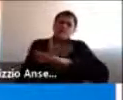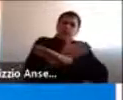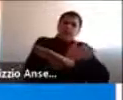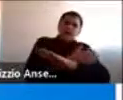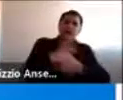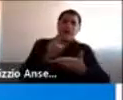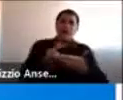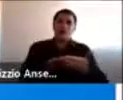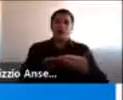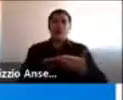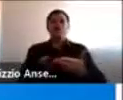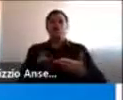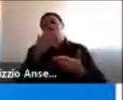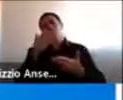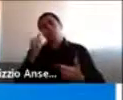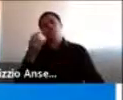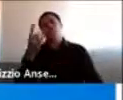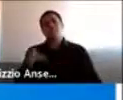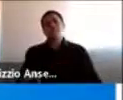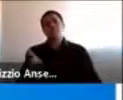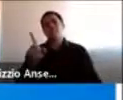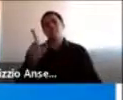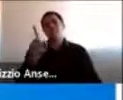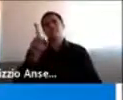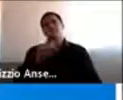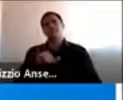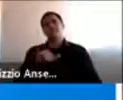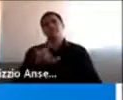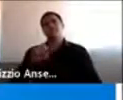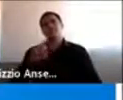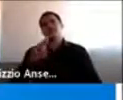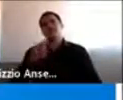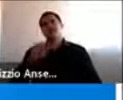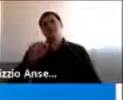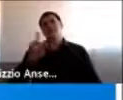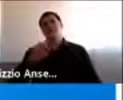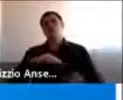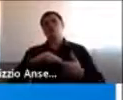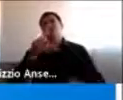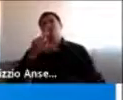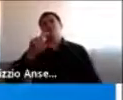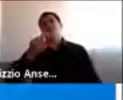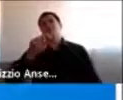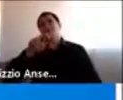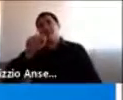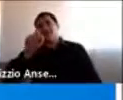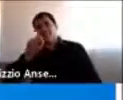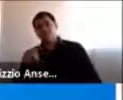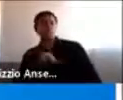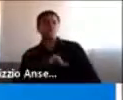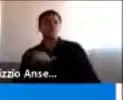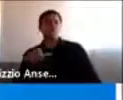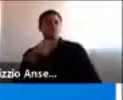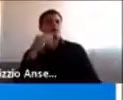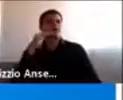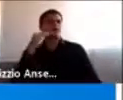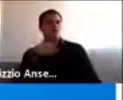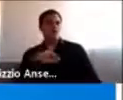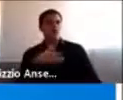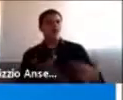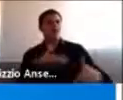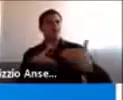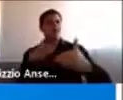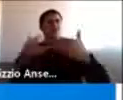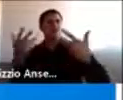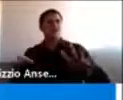ustedes ven que el conocimiento de las letras es avanzado pueden saltar a las sílabas o directamente a las palabras ahora el